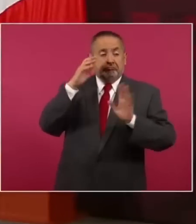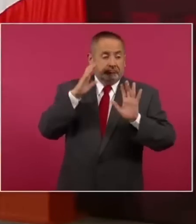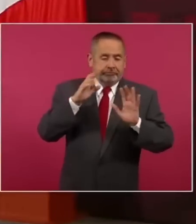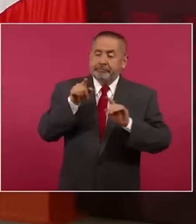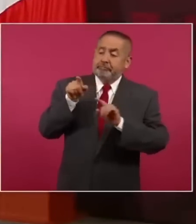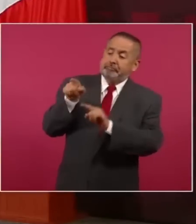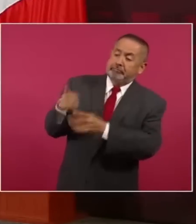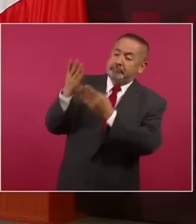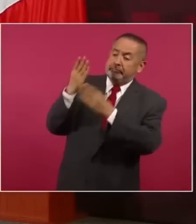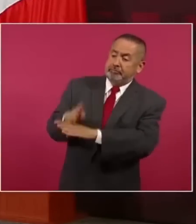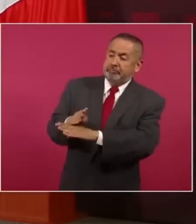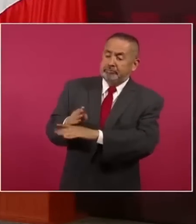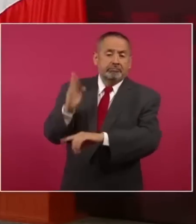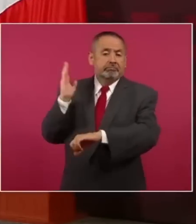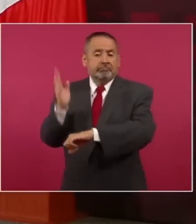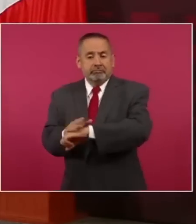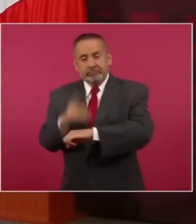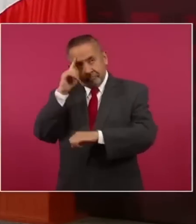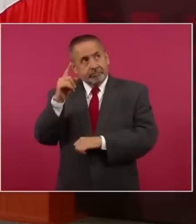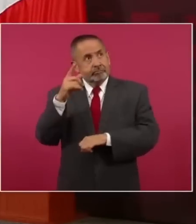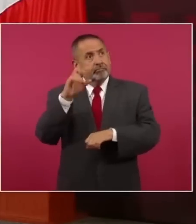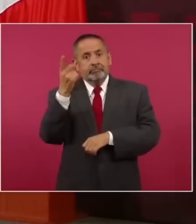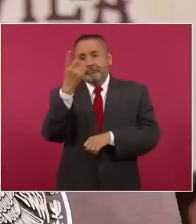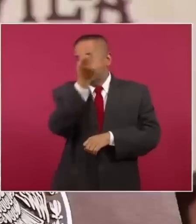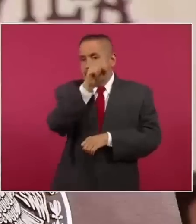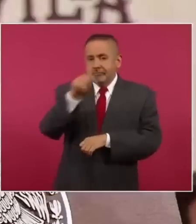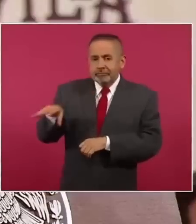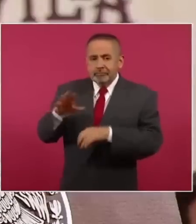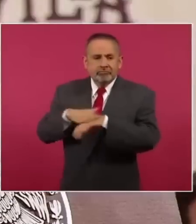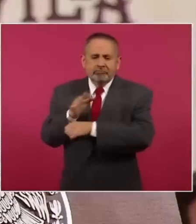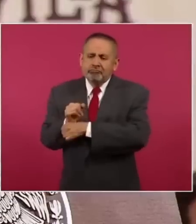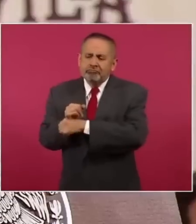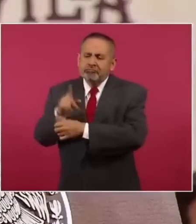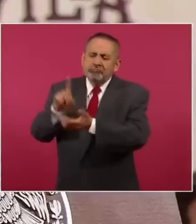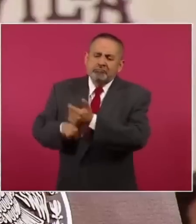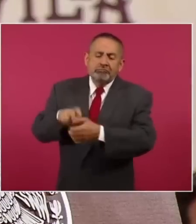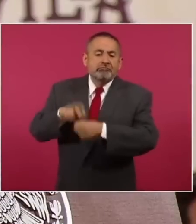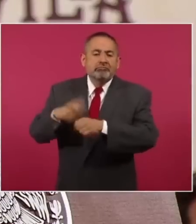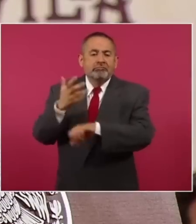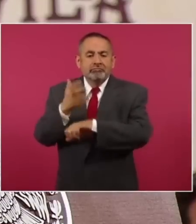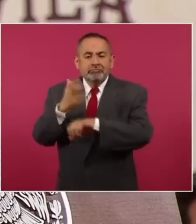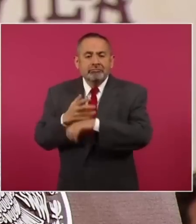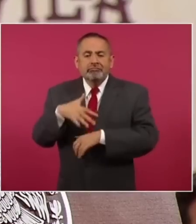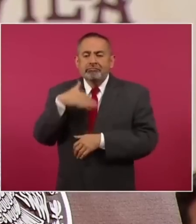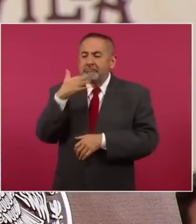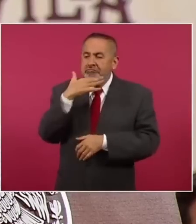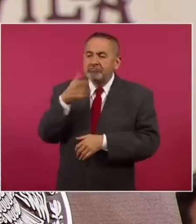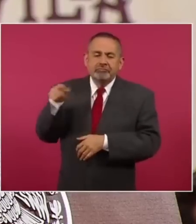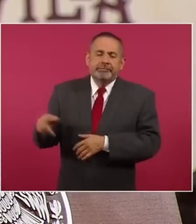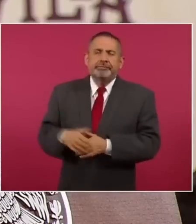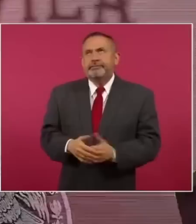de Bienestar fue vetado para envío de remesas por una investigación en su contra en Estados Unidos por lavado de